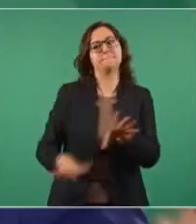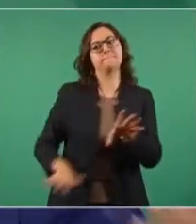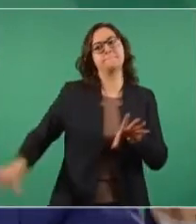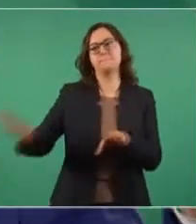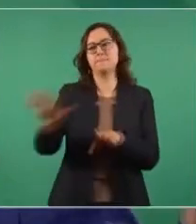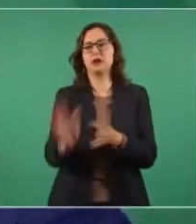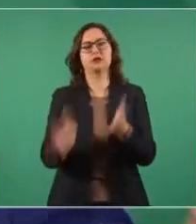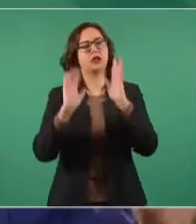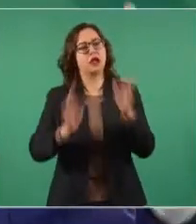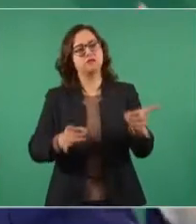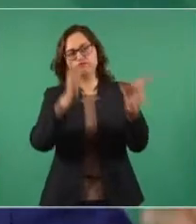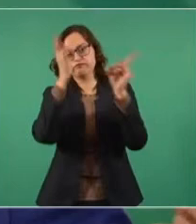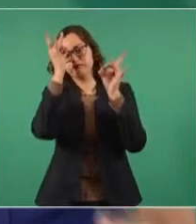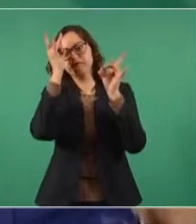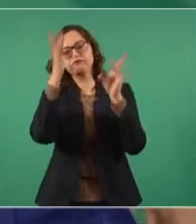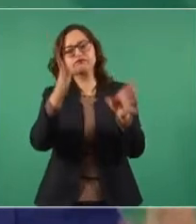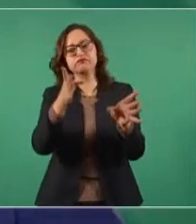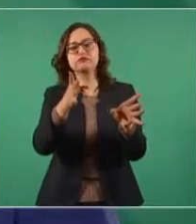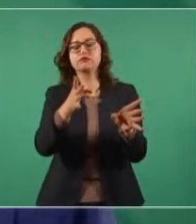decidí